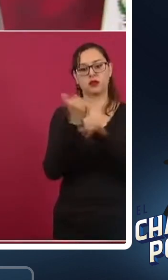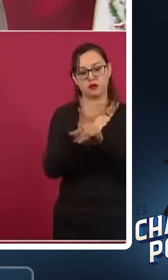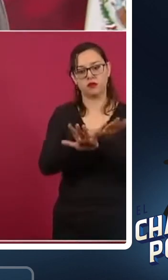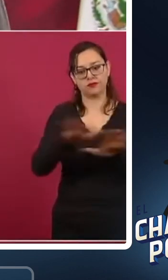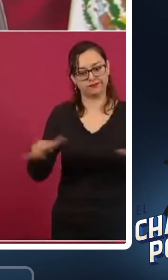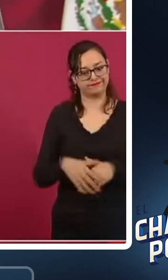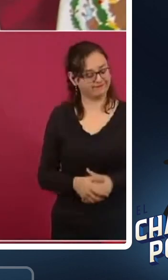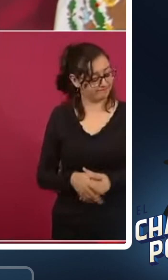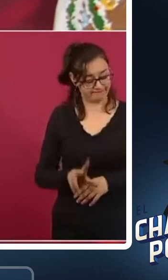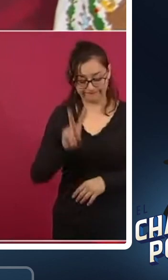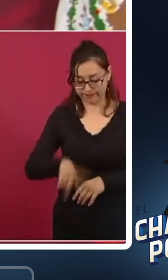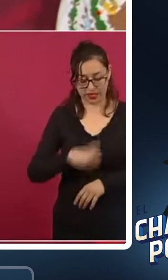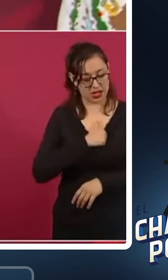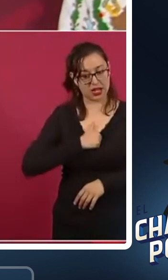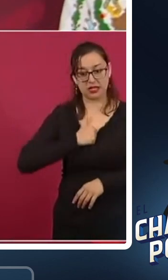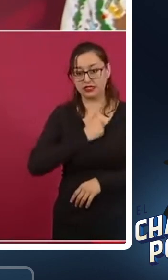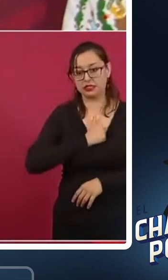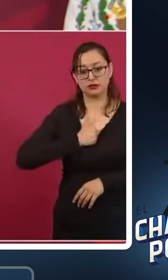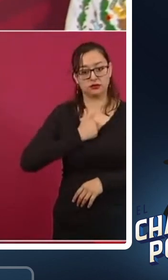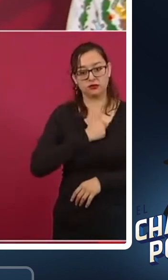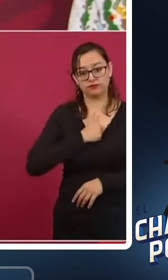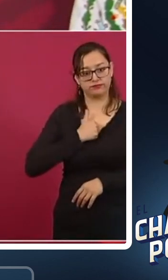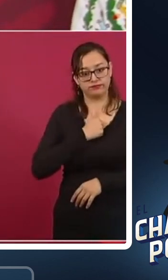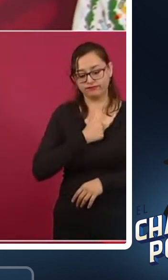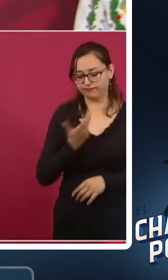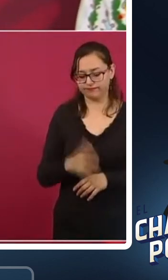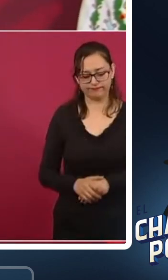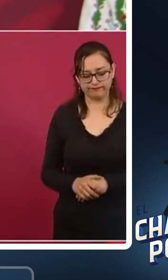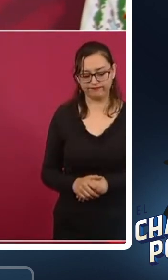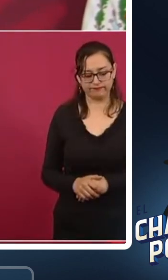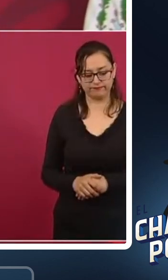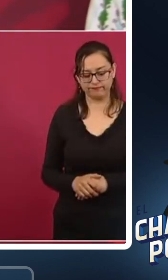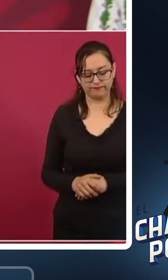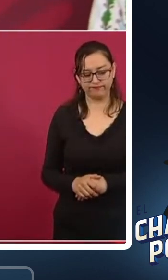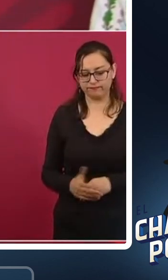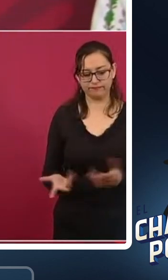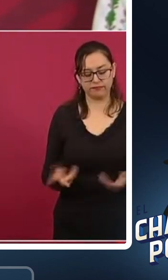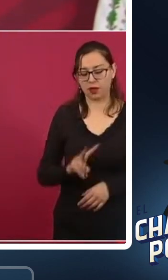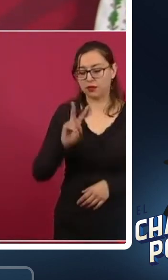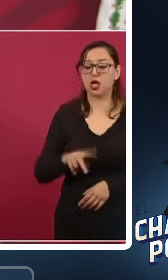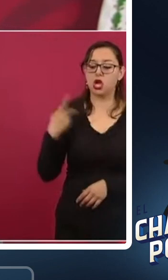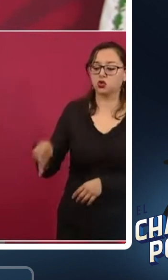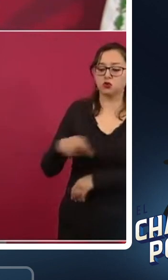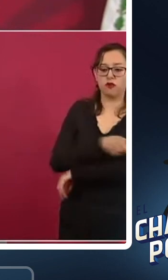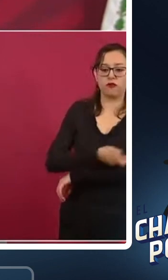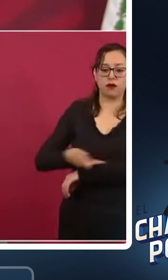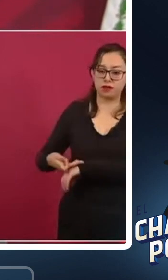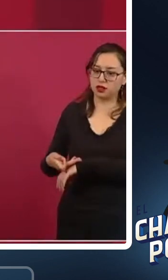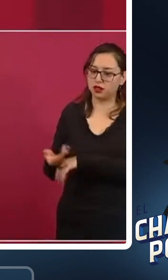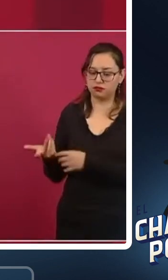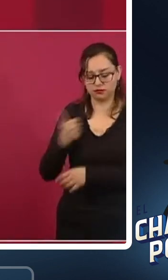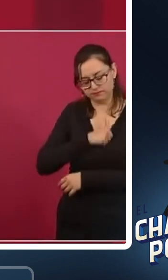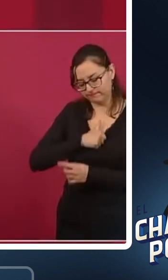desde luego lamentable y nuestro abrazo, como siempre, fraterno a